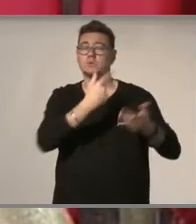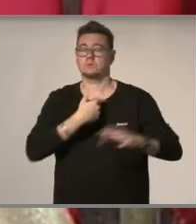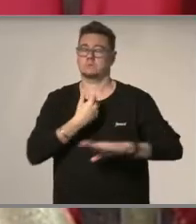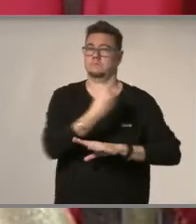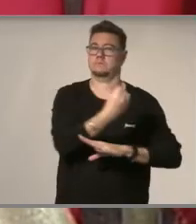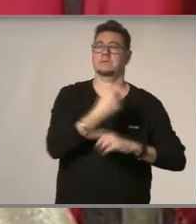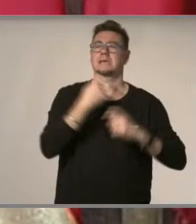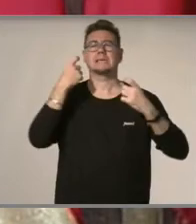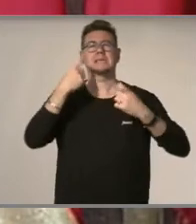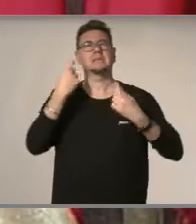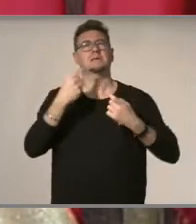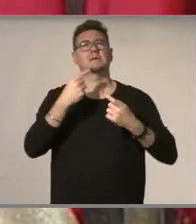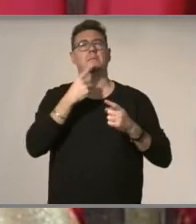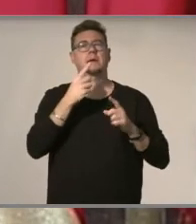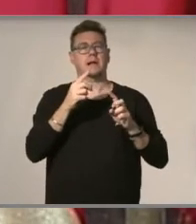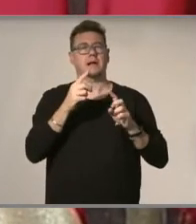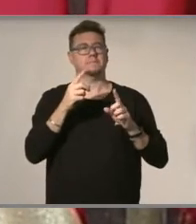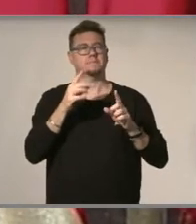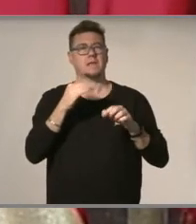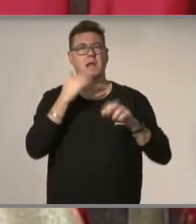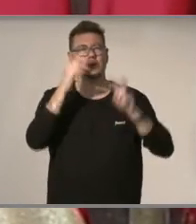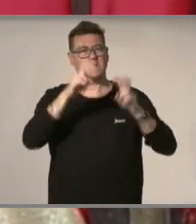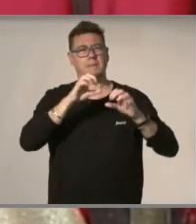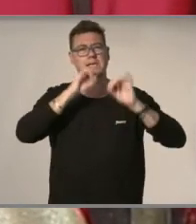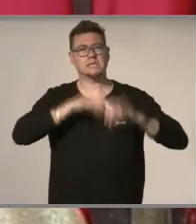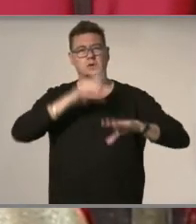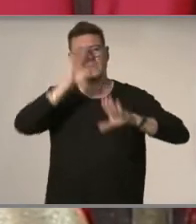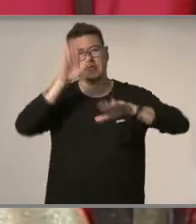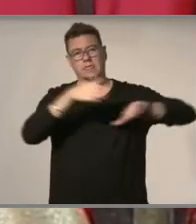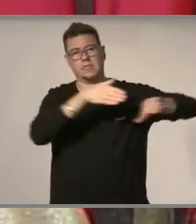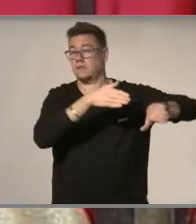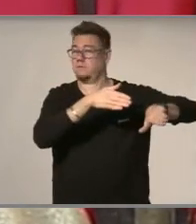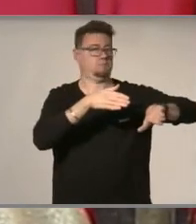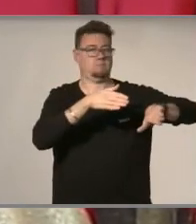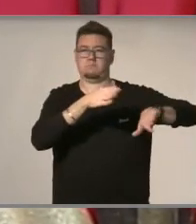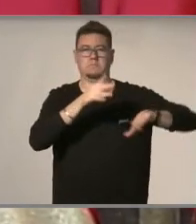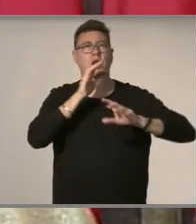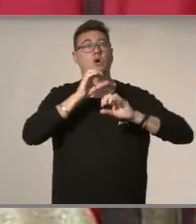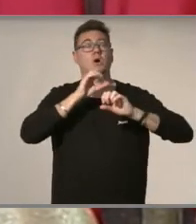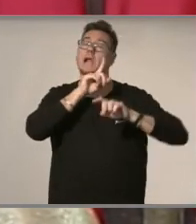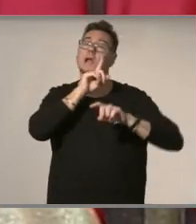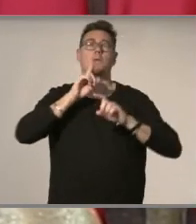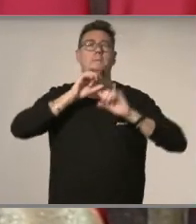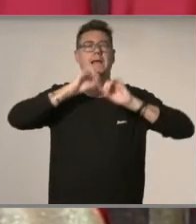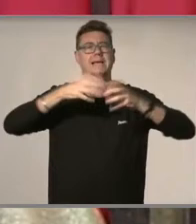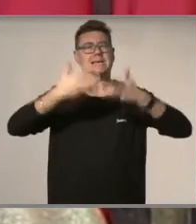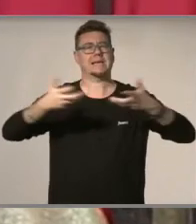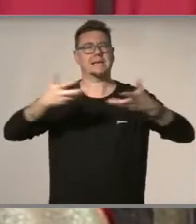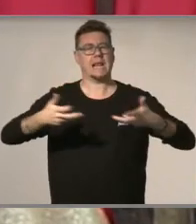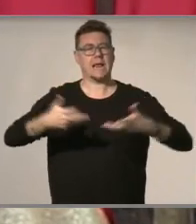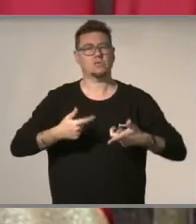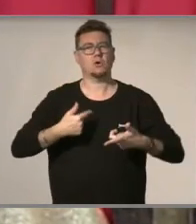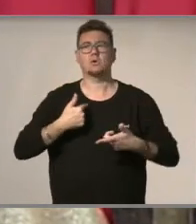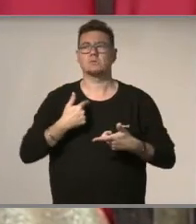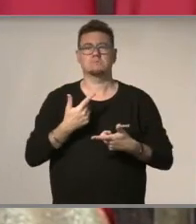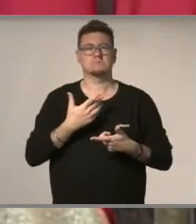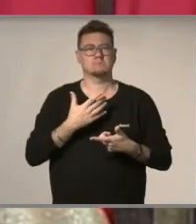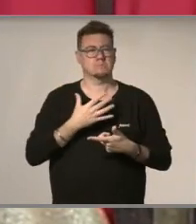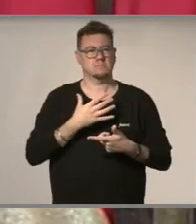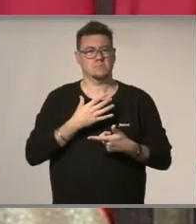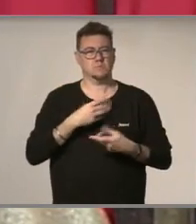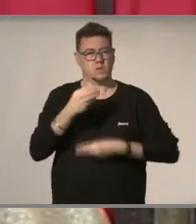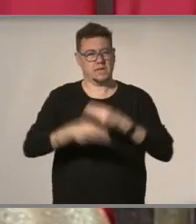impidiendo que se corra un tupido velo sobre una historia, un relato, se dice ahora, que no puede más que producir el